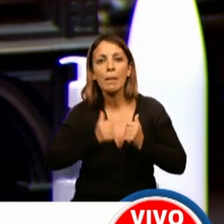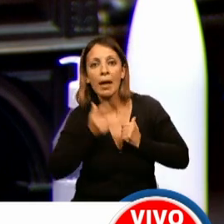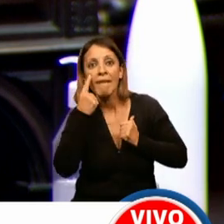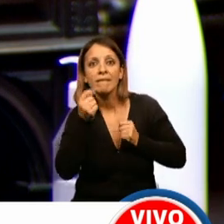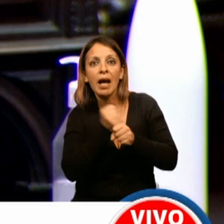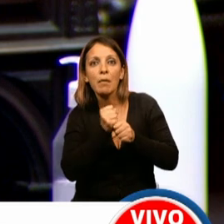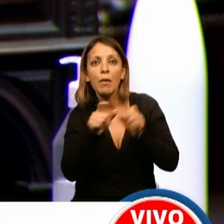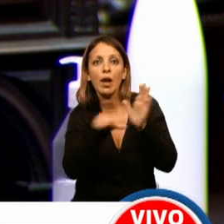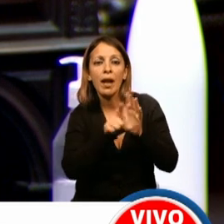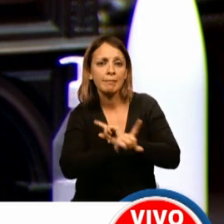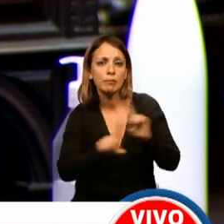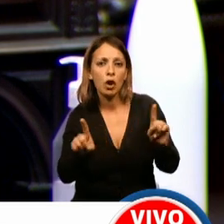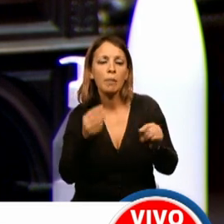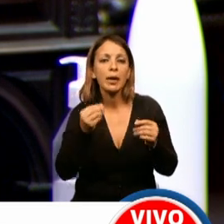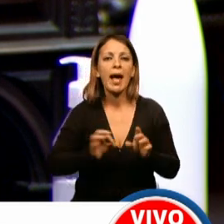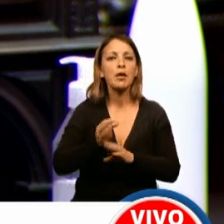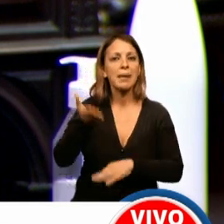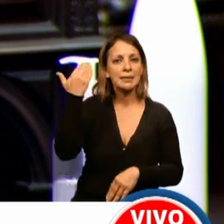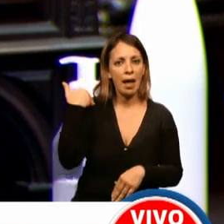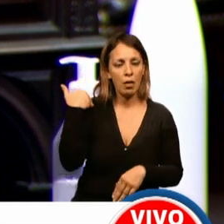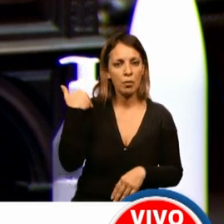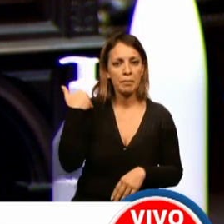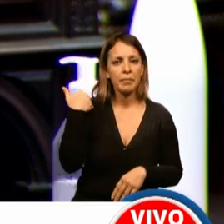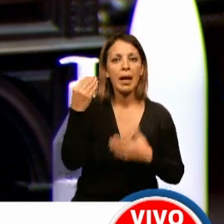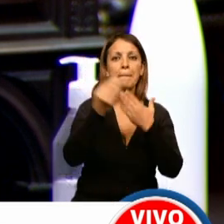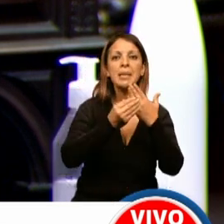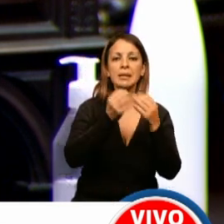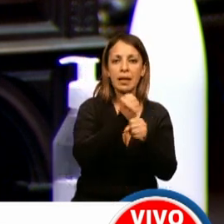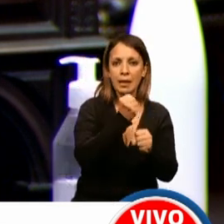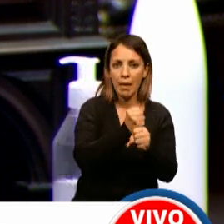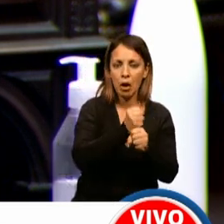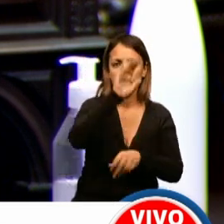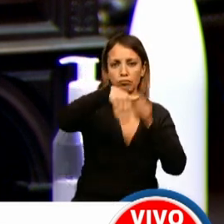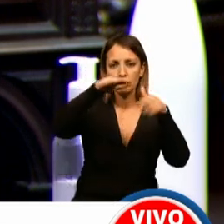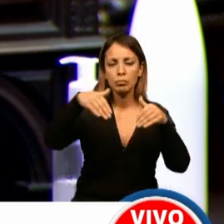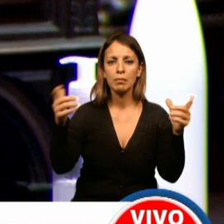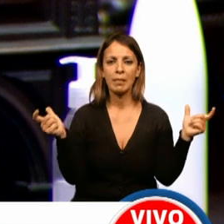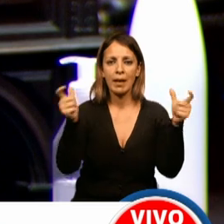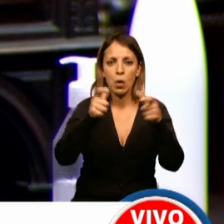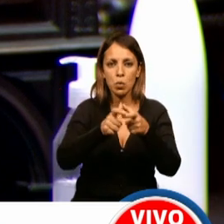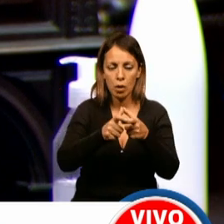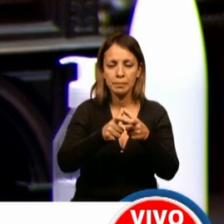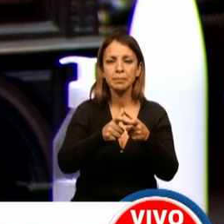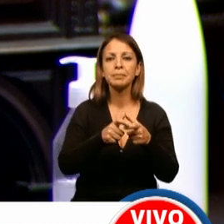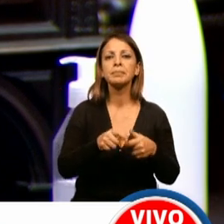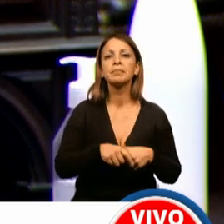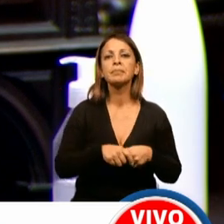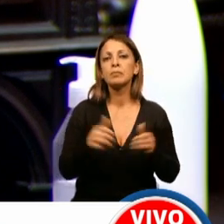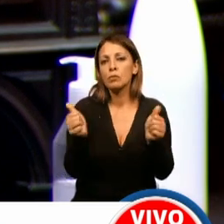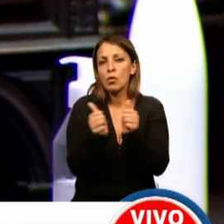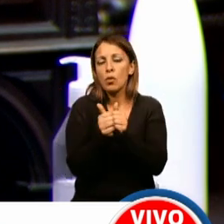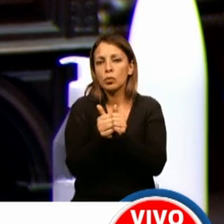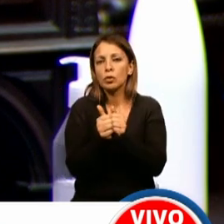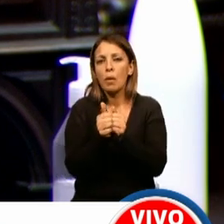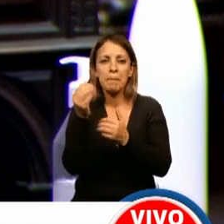el año pasado nada menos que la ministra de trabajo convocó una mesa junto con la presidenta